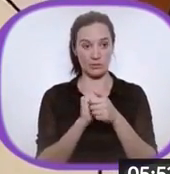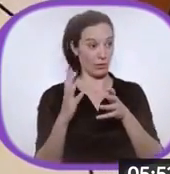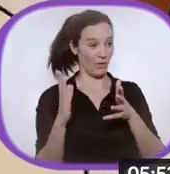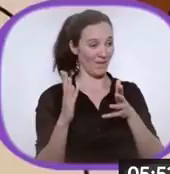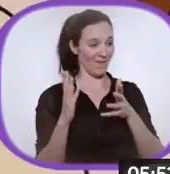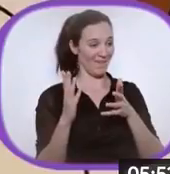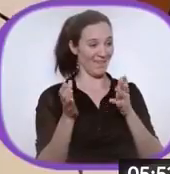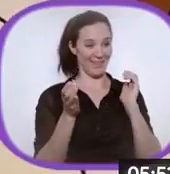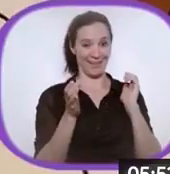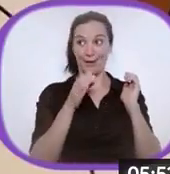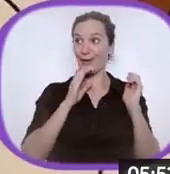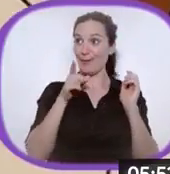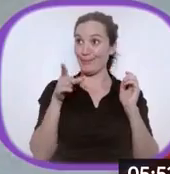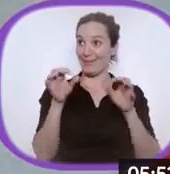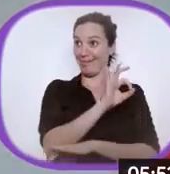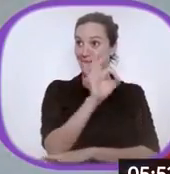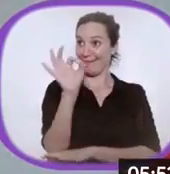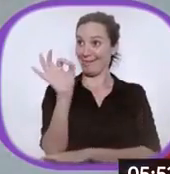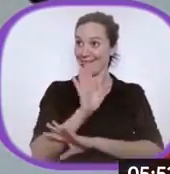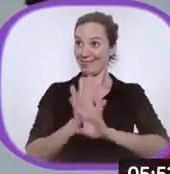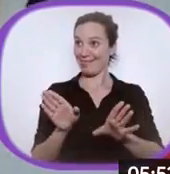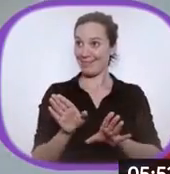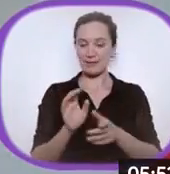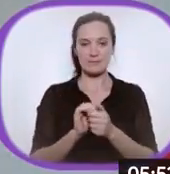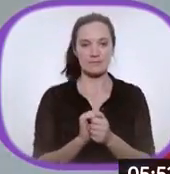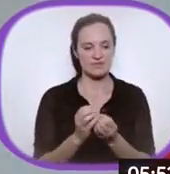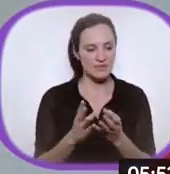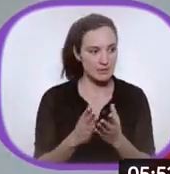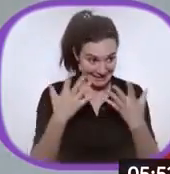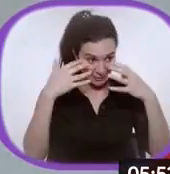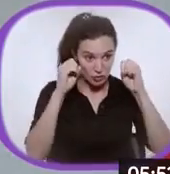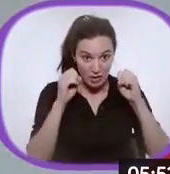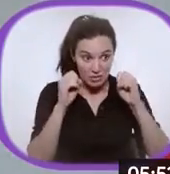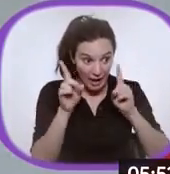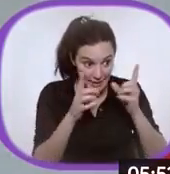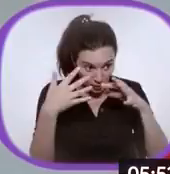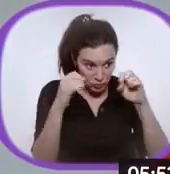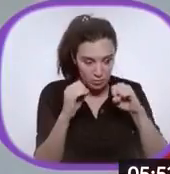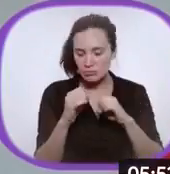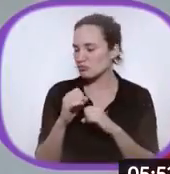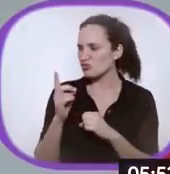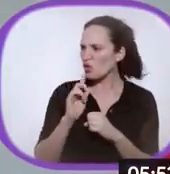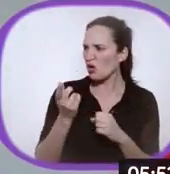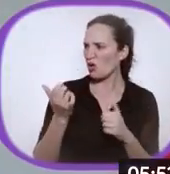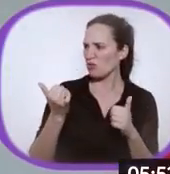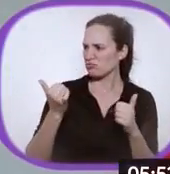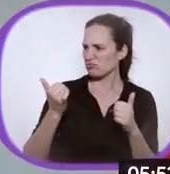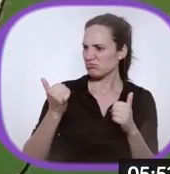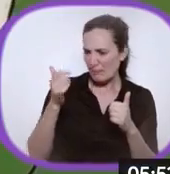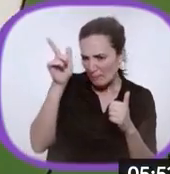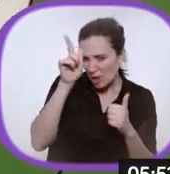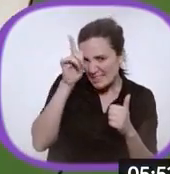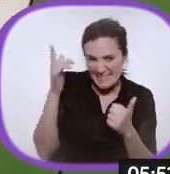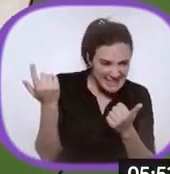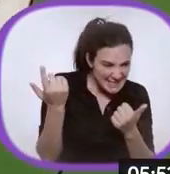¡Oh, qué gracioso! ¡Ya amaneció! Bien, ¿hallaron a alguien? Me temo que no. Mis hombres revisaron los terrenos toda la